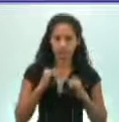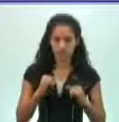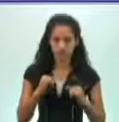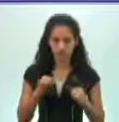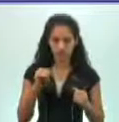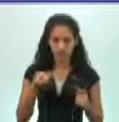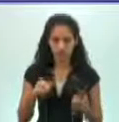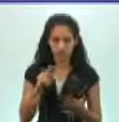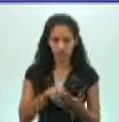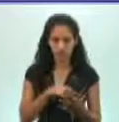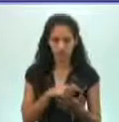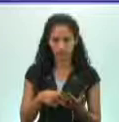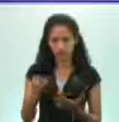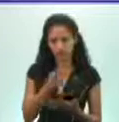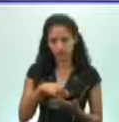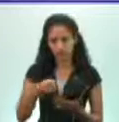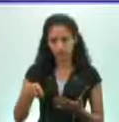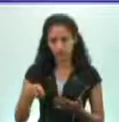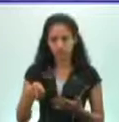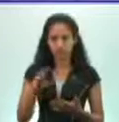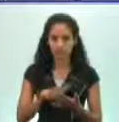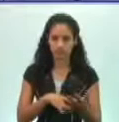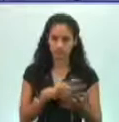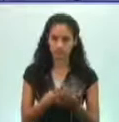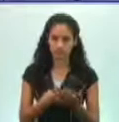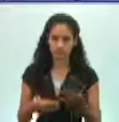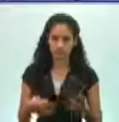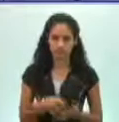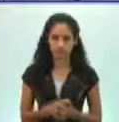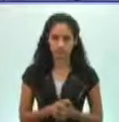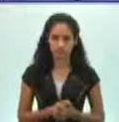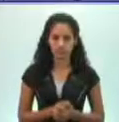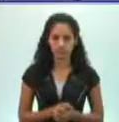que tomes nota de la tabla.